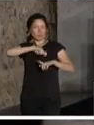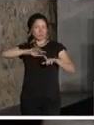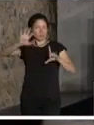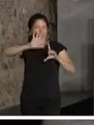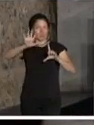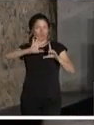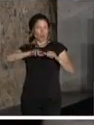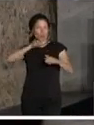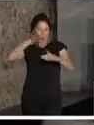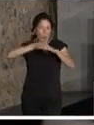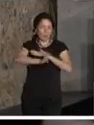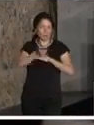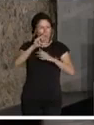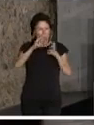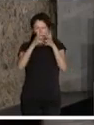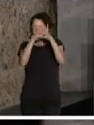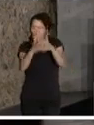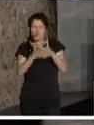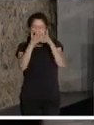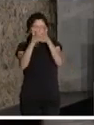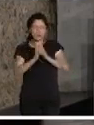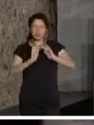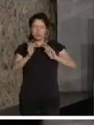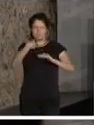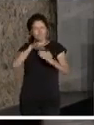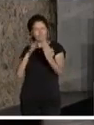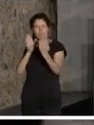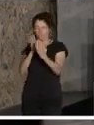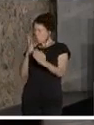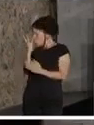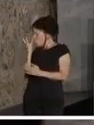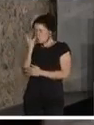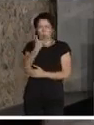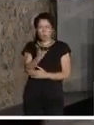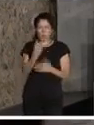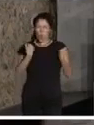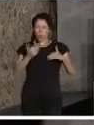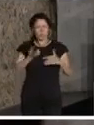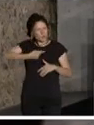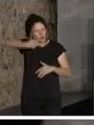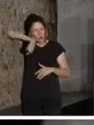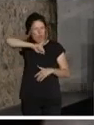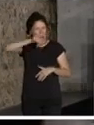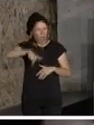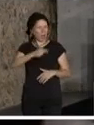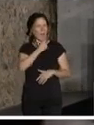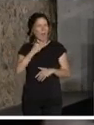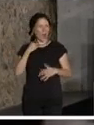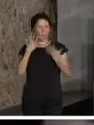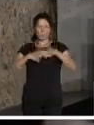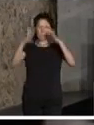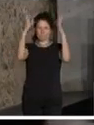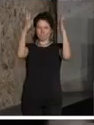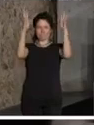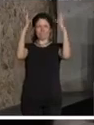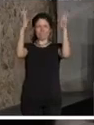España y por la lucha que habéis tenido y que habéis afrontado durante estos cuatro años nosotros aquí en badajoz